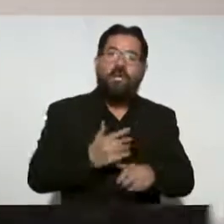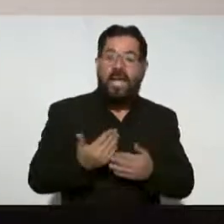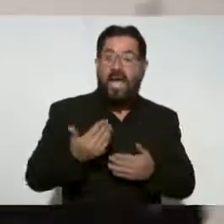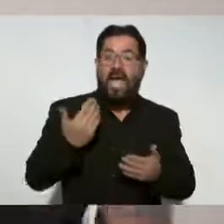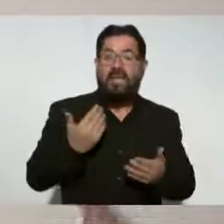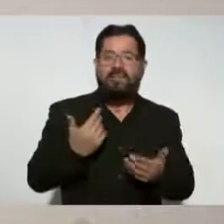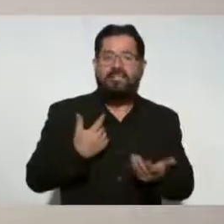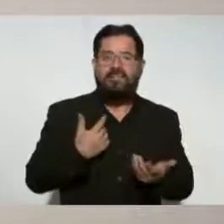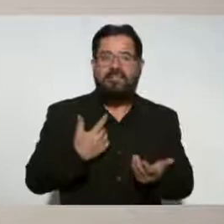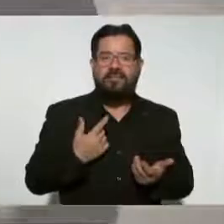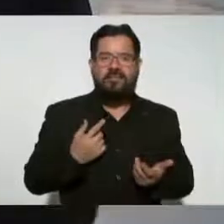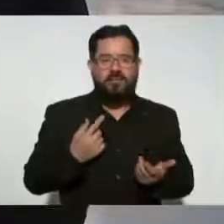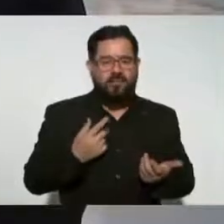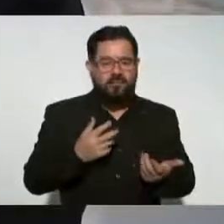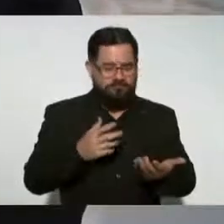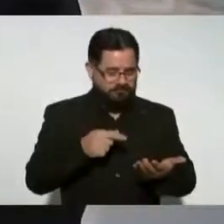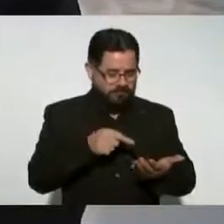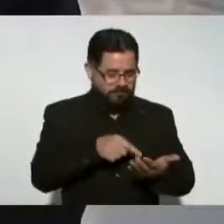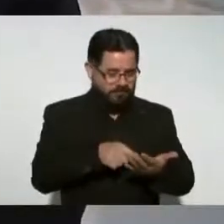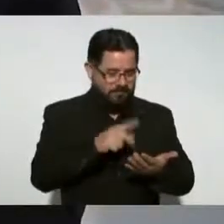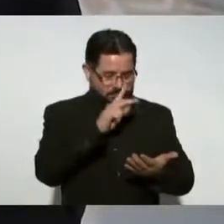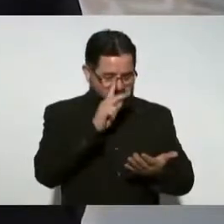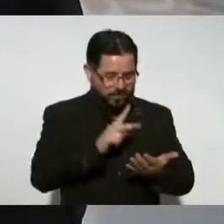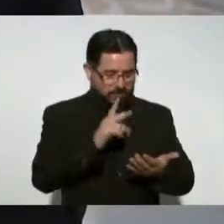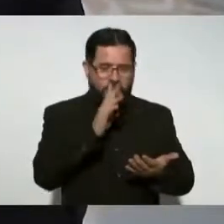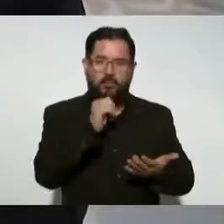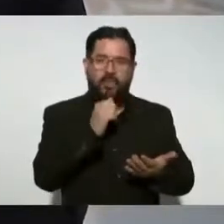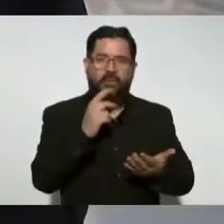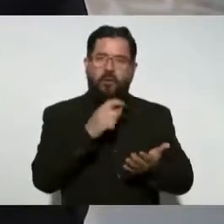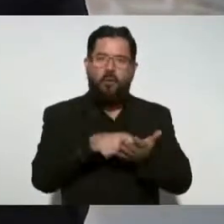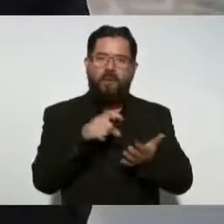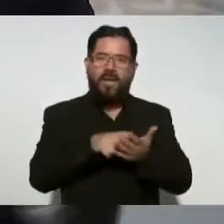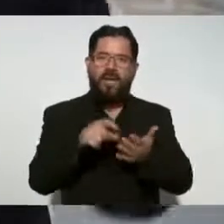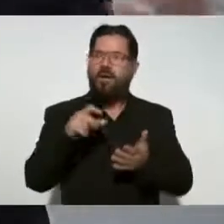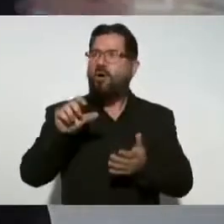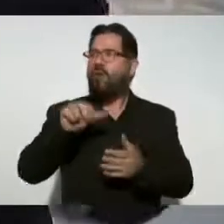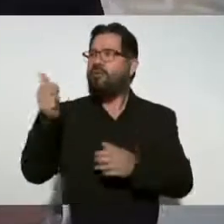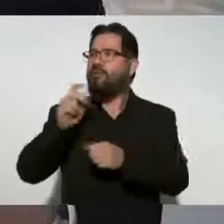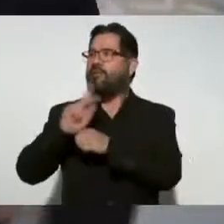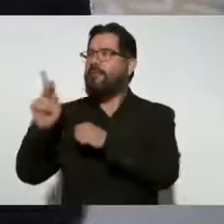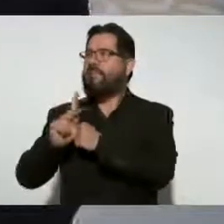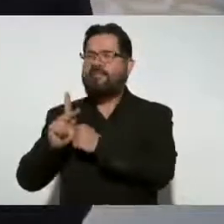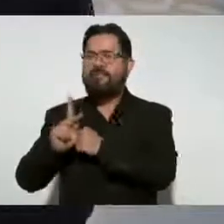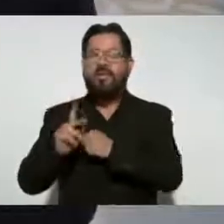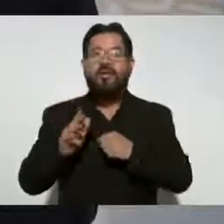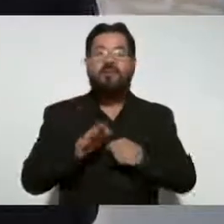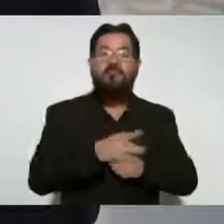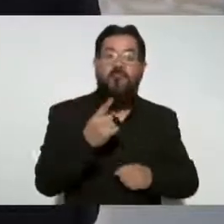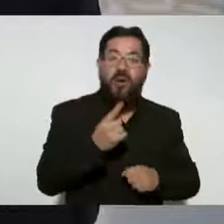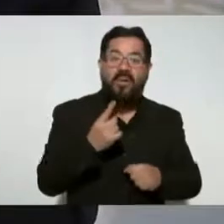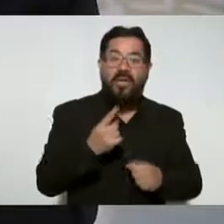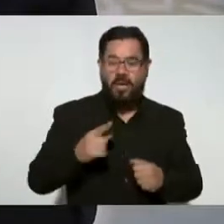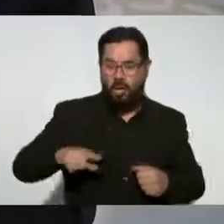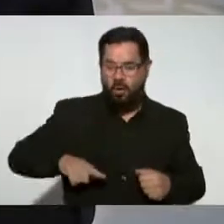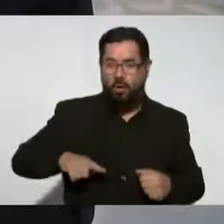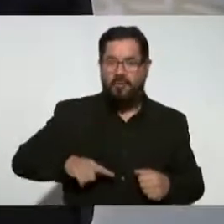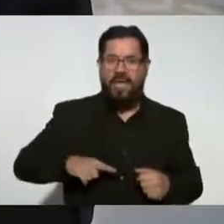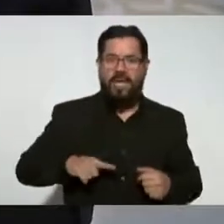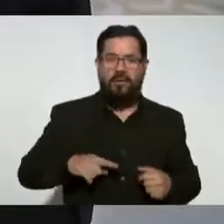Se protegía a estos grupos. Al interior del mismo